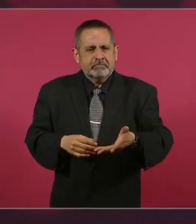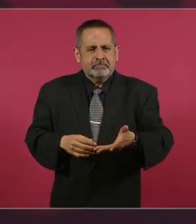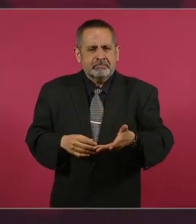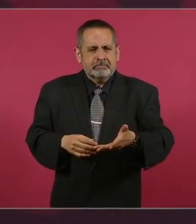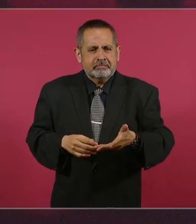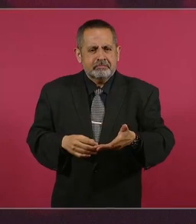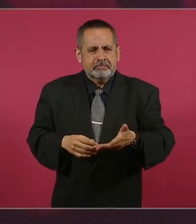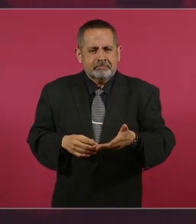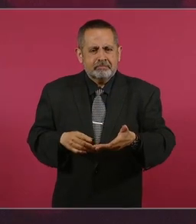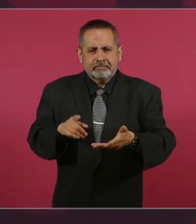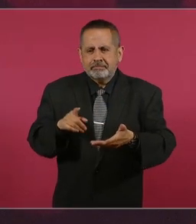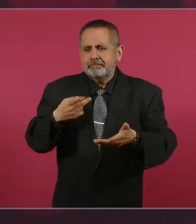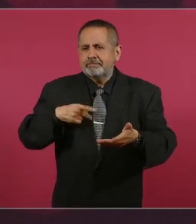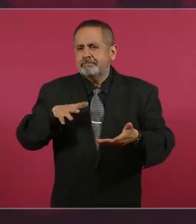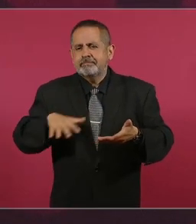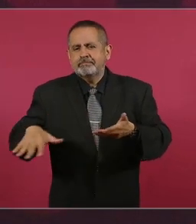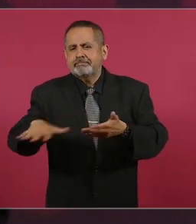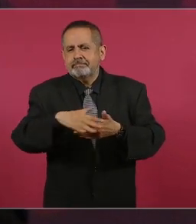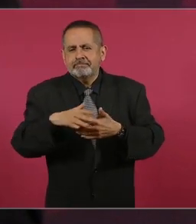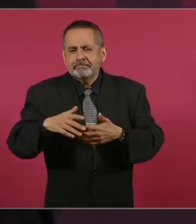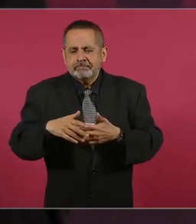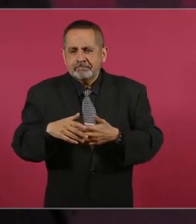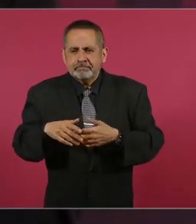La dictadura del proletariado,